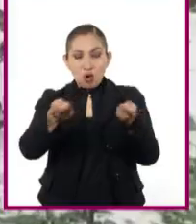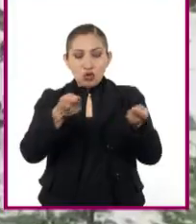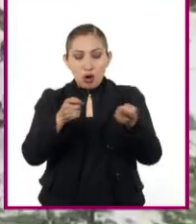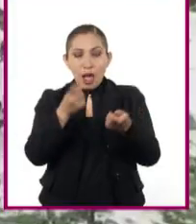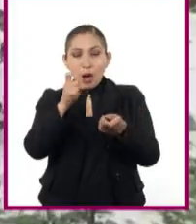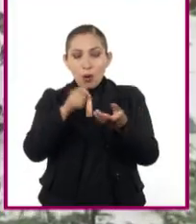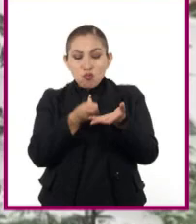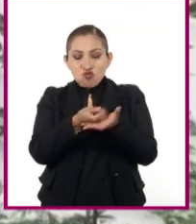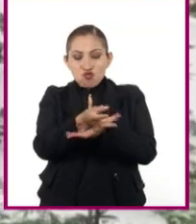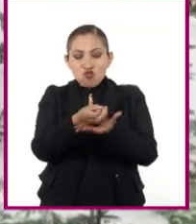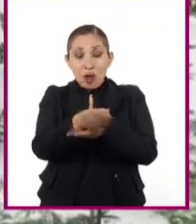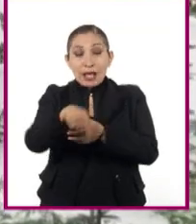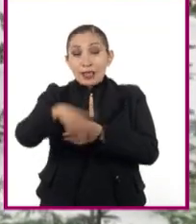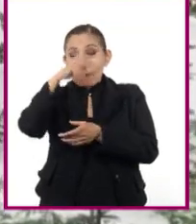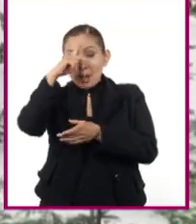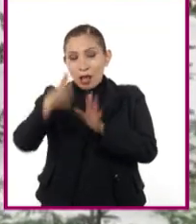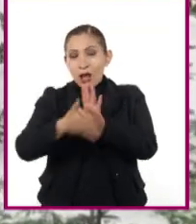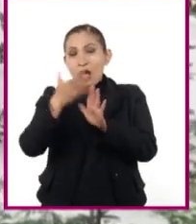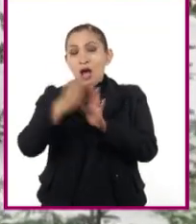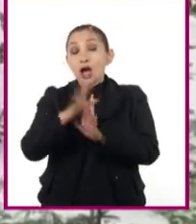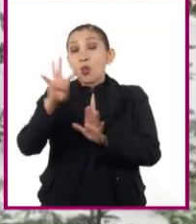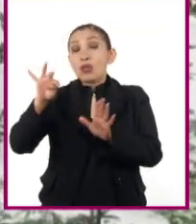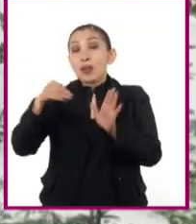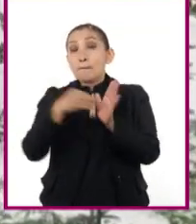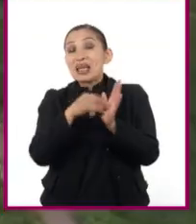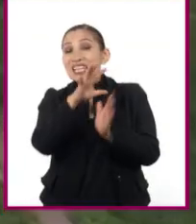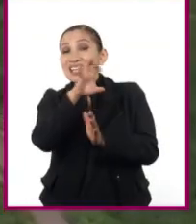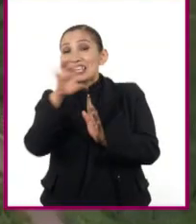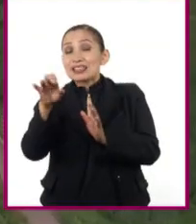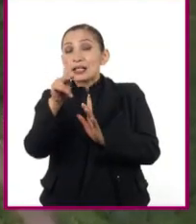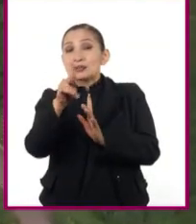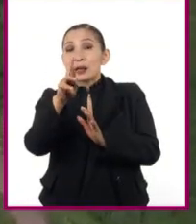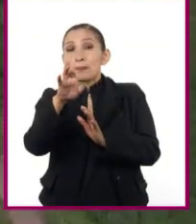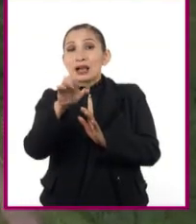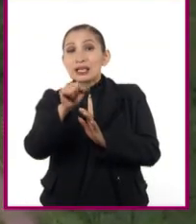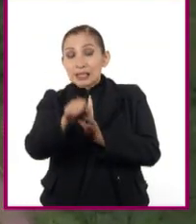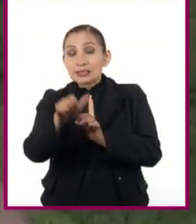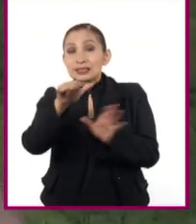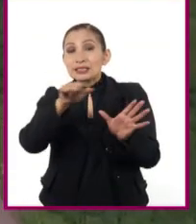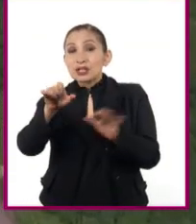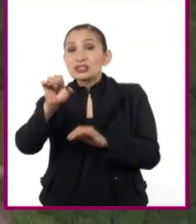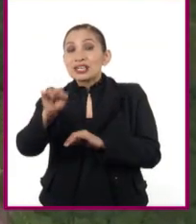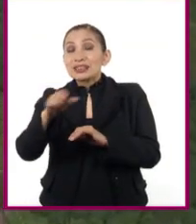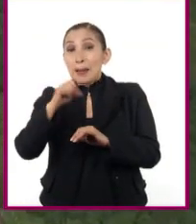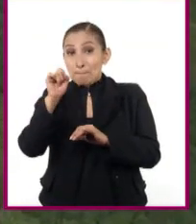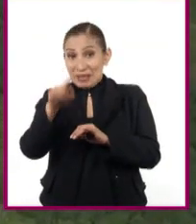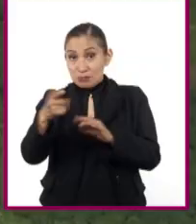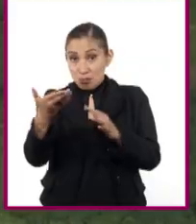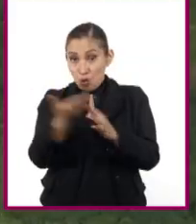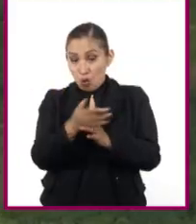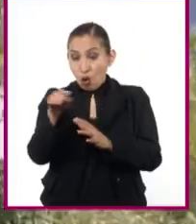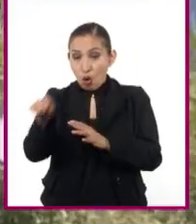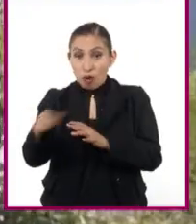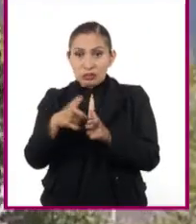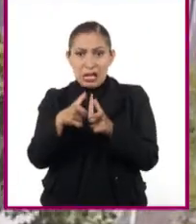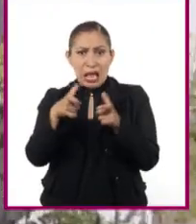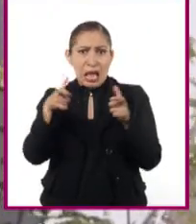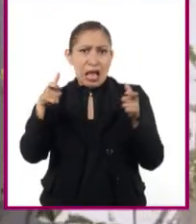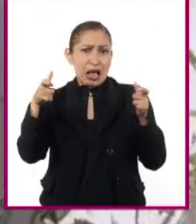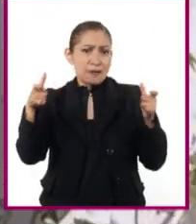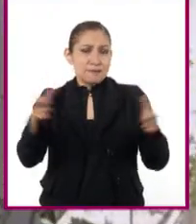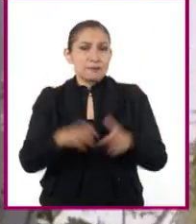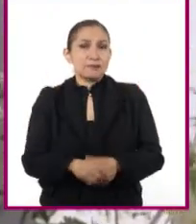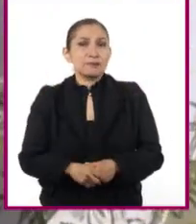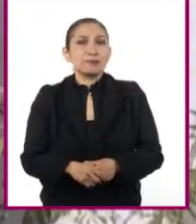almacenamiento. En México se han construido más de 4.500 presas, 660 de las cuales son de gran